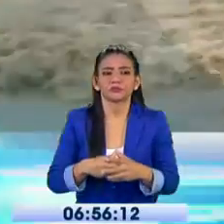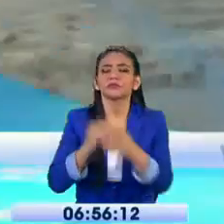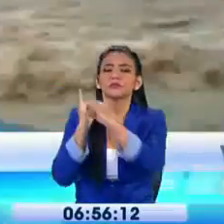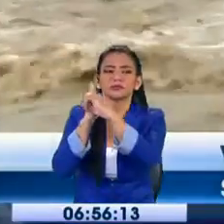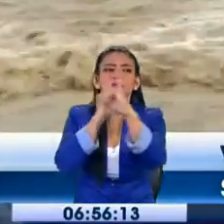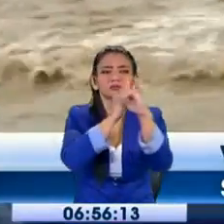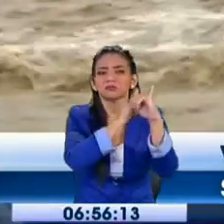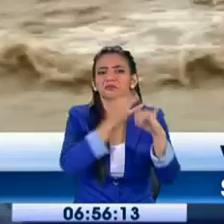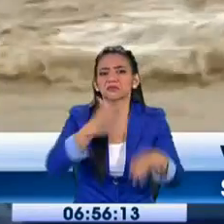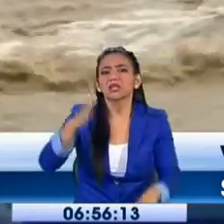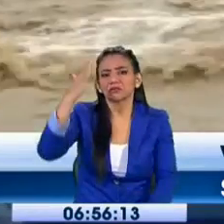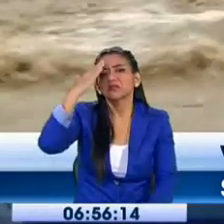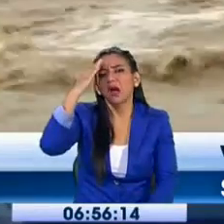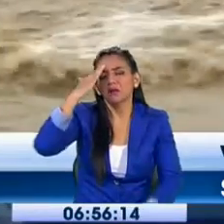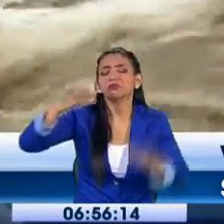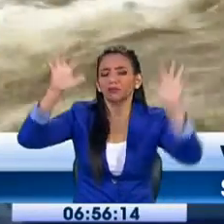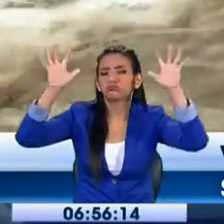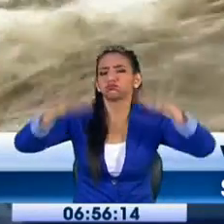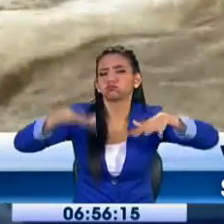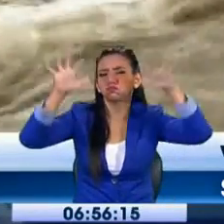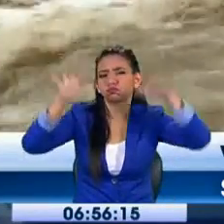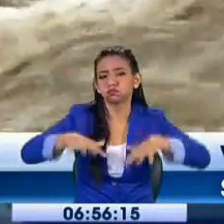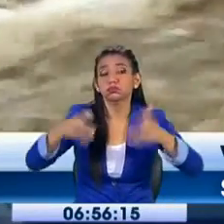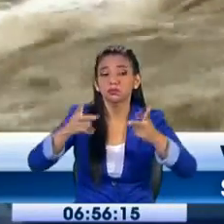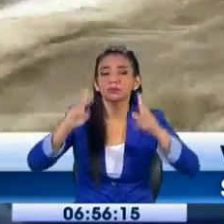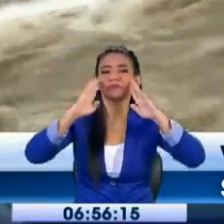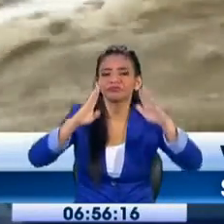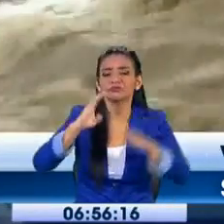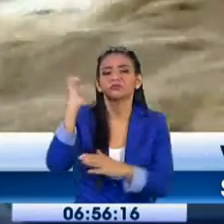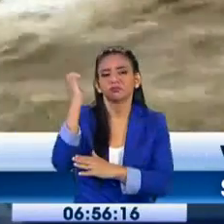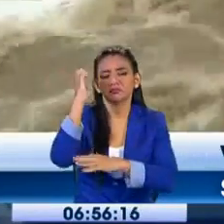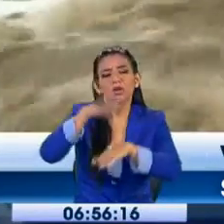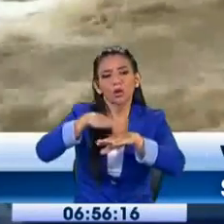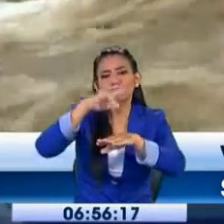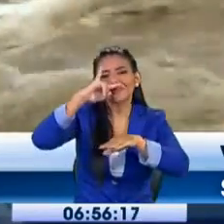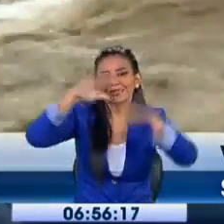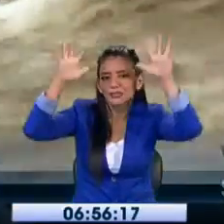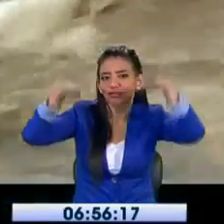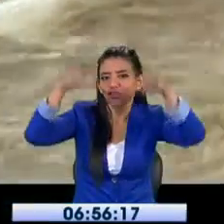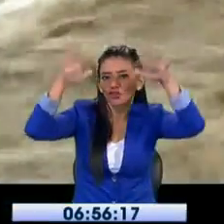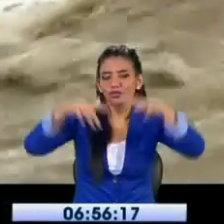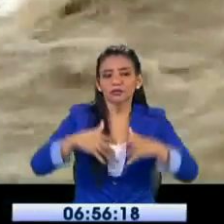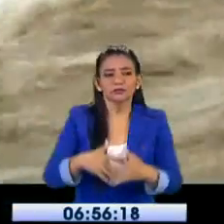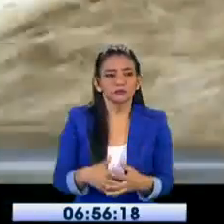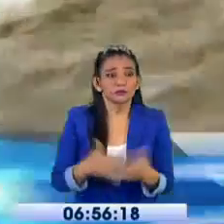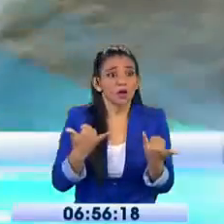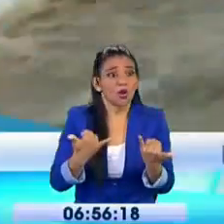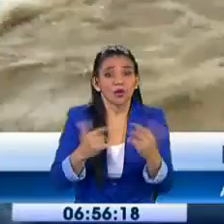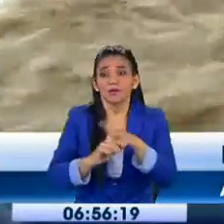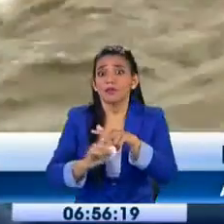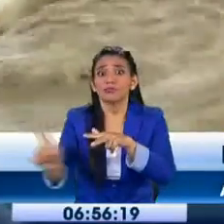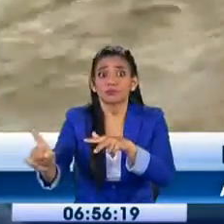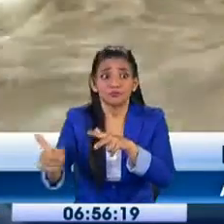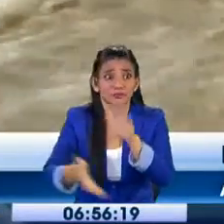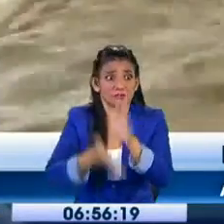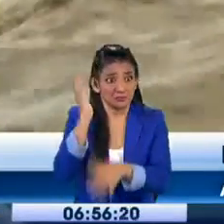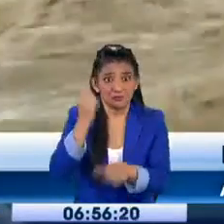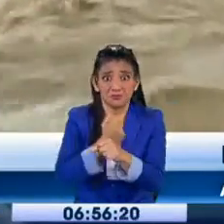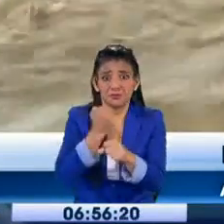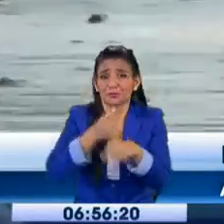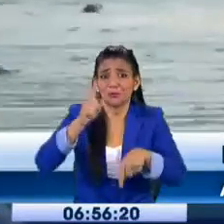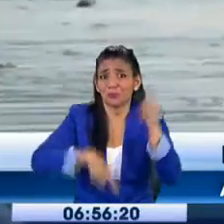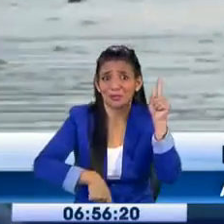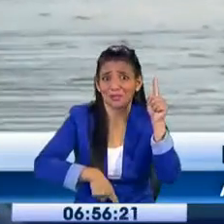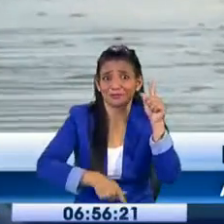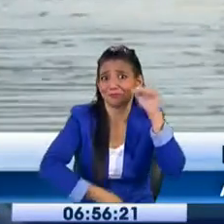en una etapa primero de invierno y una declaratoria de emergencia por el fenómeno del Niño. Ahorita salimos, no podemos salir a trabajar, estamos en las